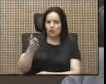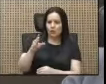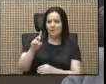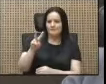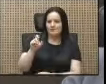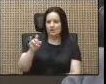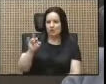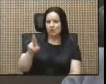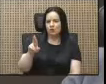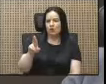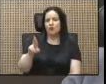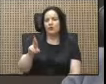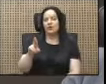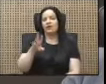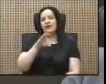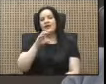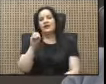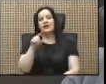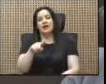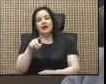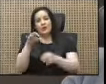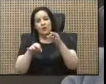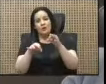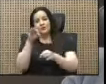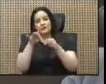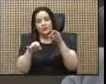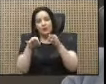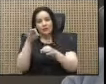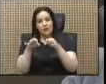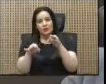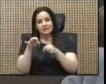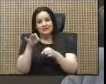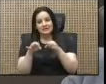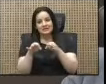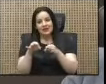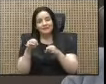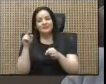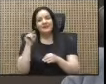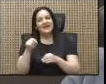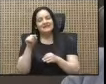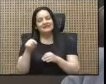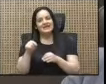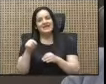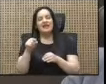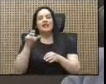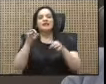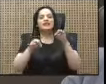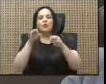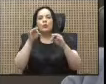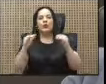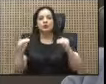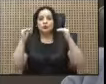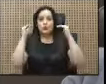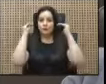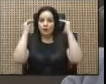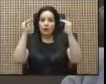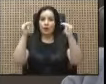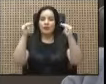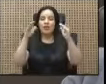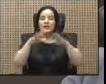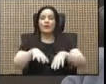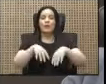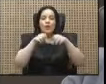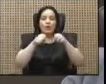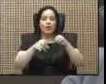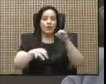La Corte Suprema de Justicia es el Tribunal Superior del Poder Judicial. Y